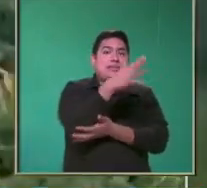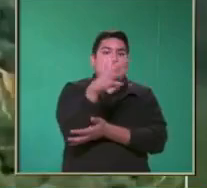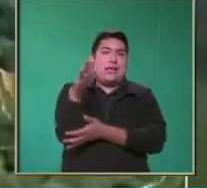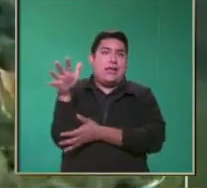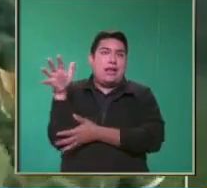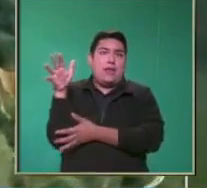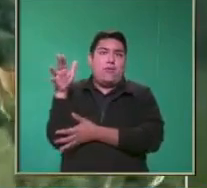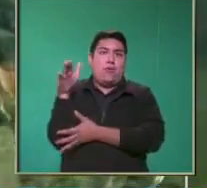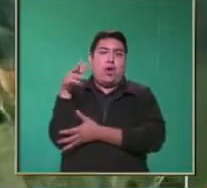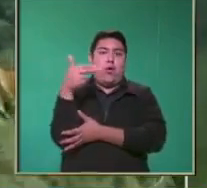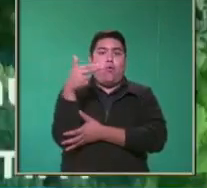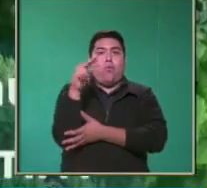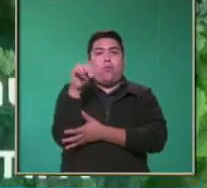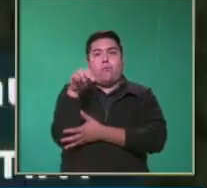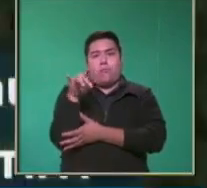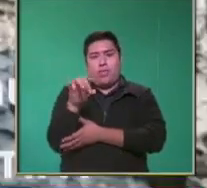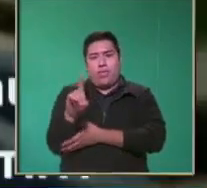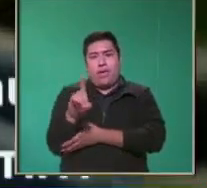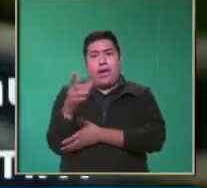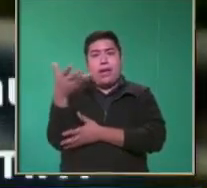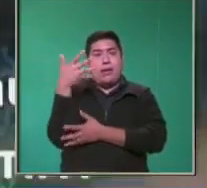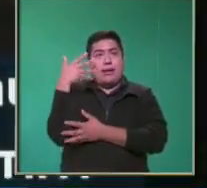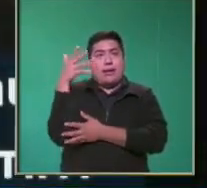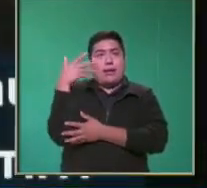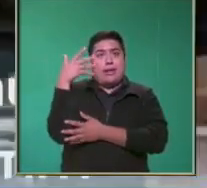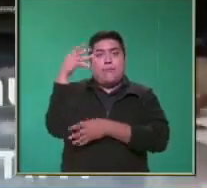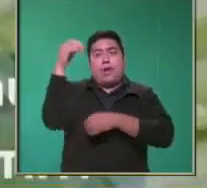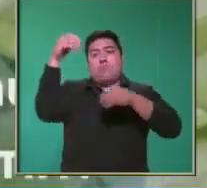clima tropical húmedo.